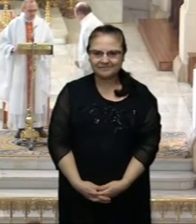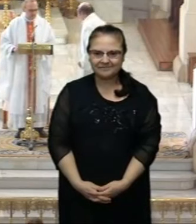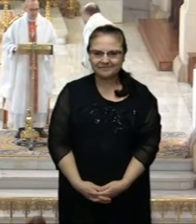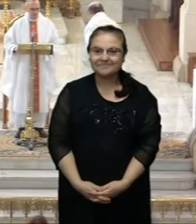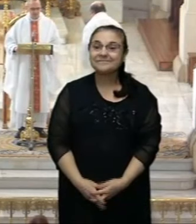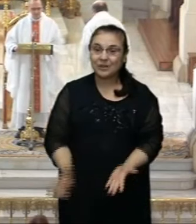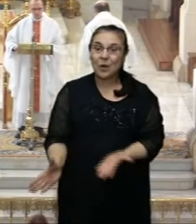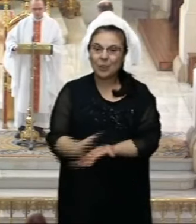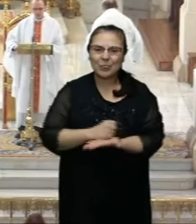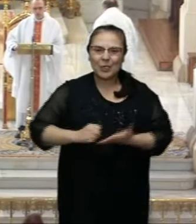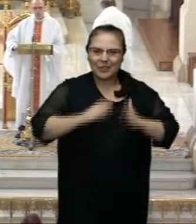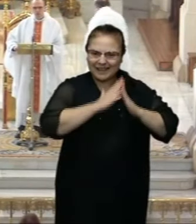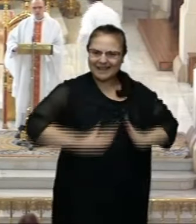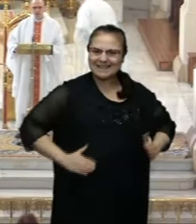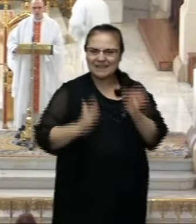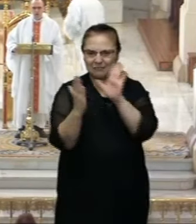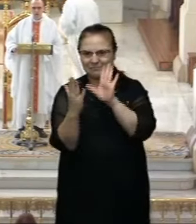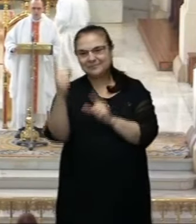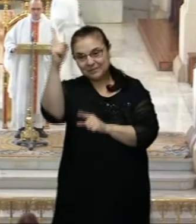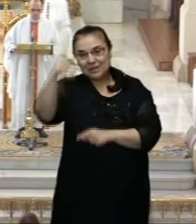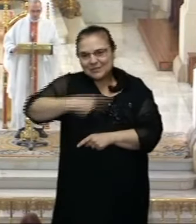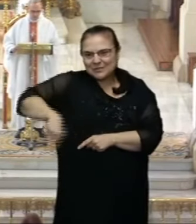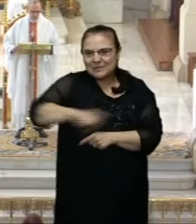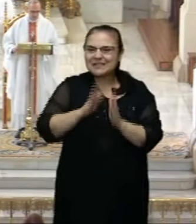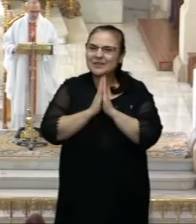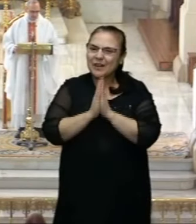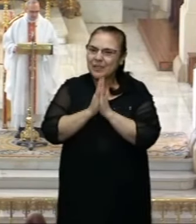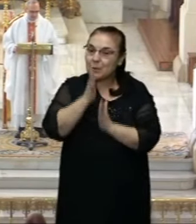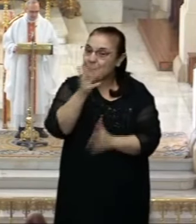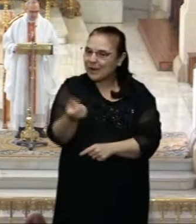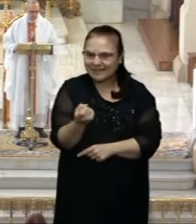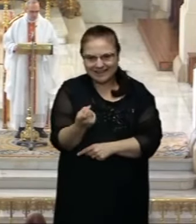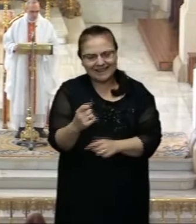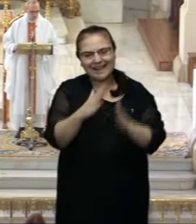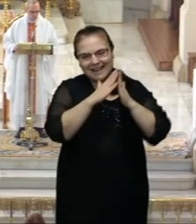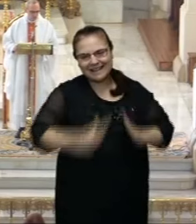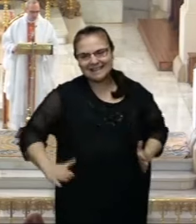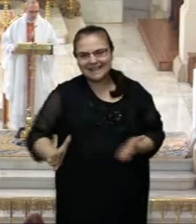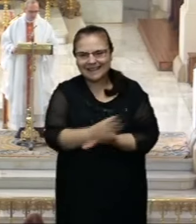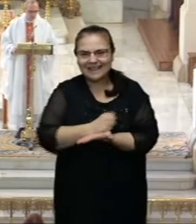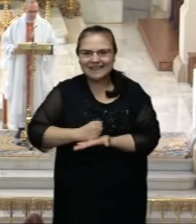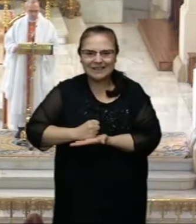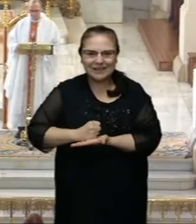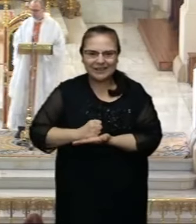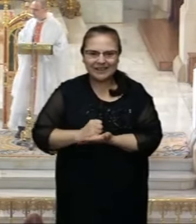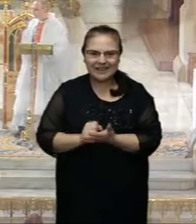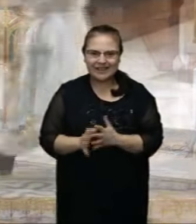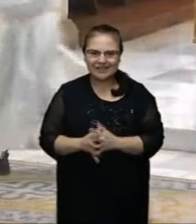Junto con toda la Iglesia presentamos a Dios nuestra oración por las necesidades de la Iglesia y de todos los hombres.